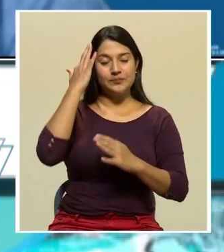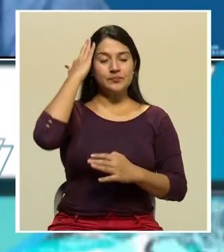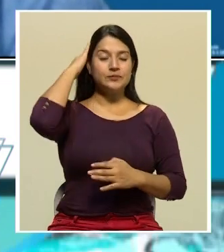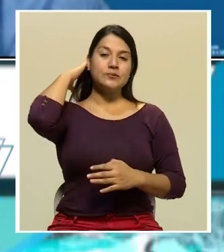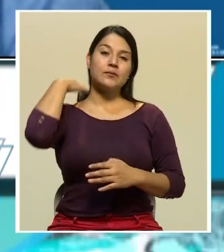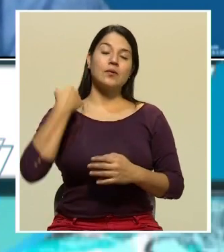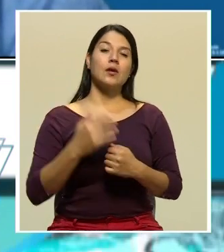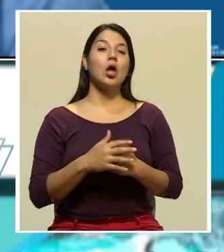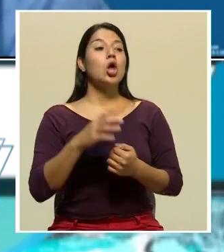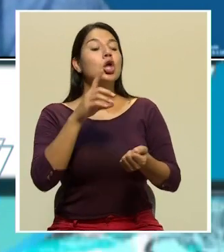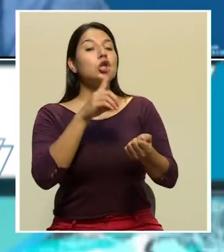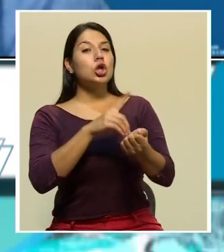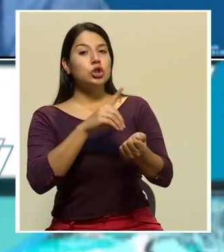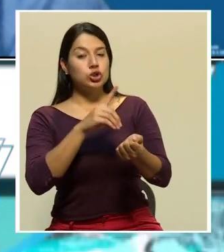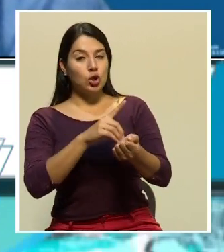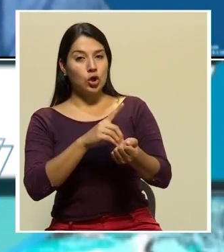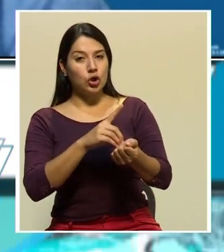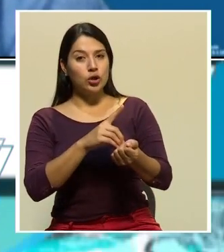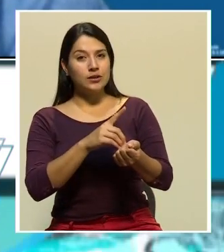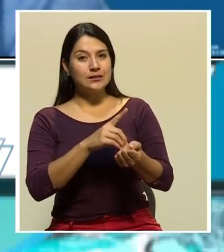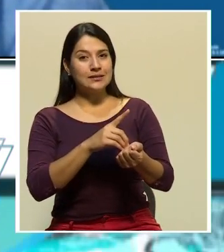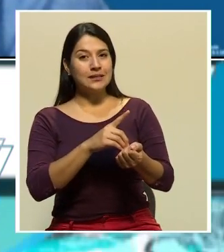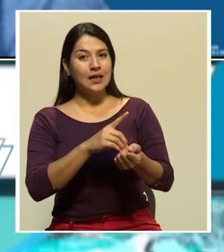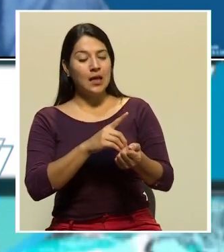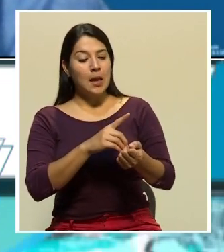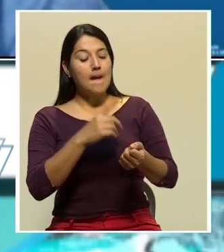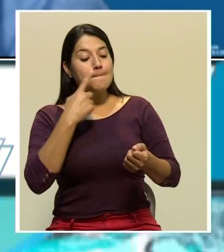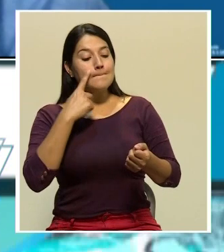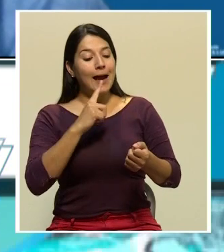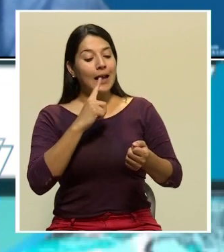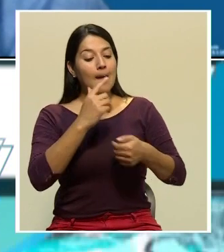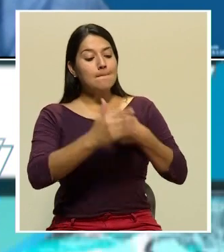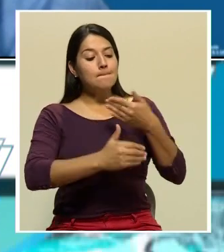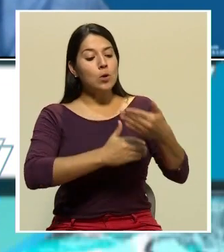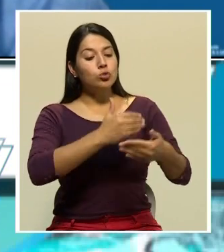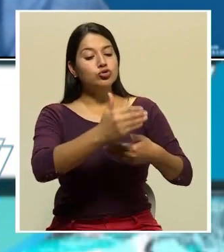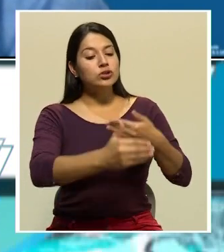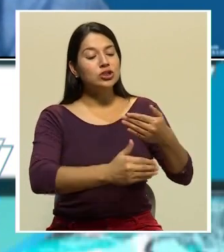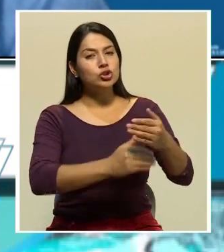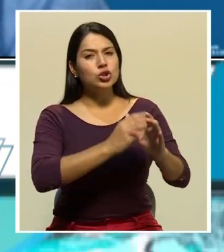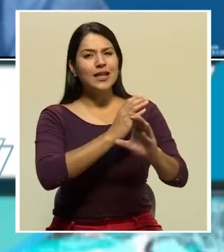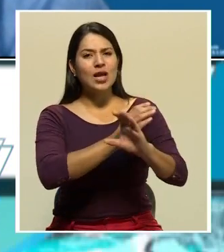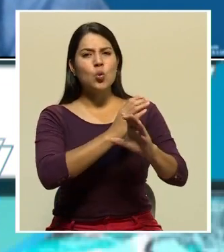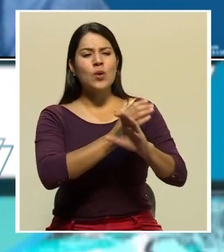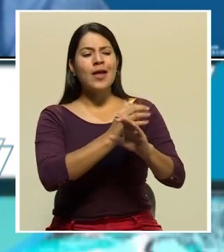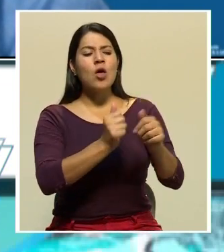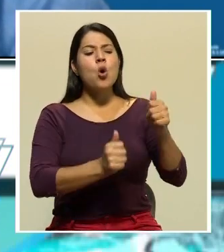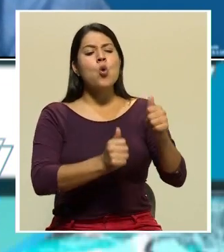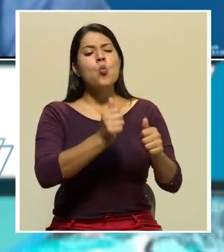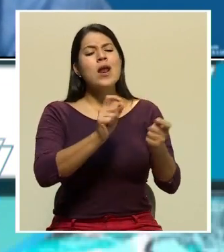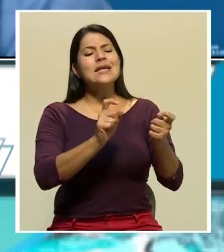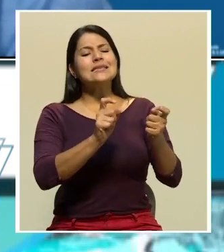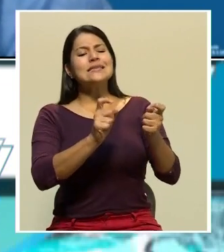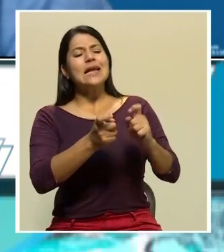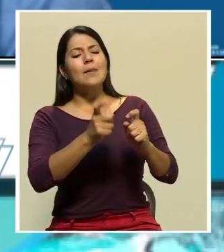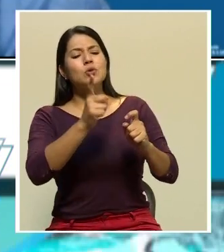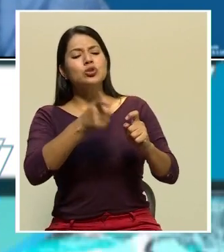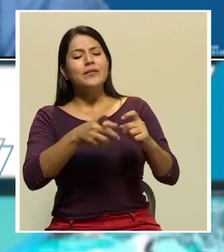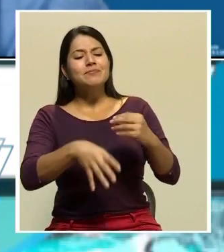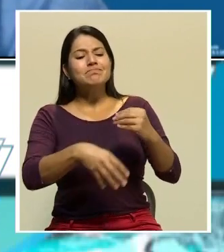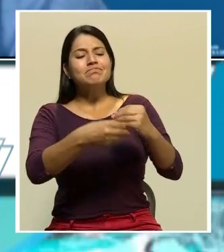Doctor, ¿qué ajustes a sus protocolos de cuidado deberían implementar las personas durante esta nueva